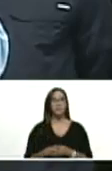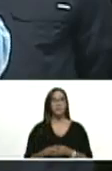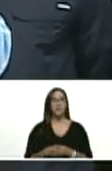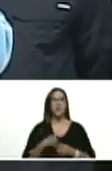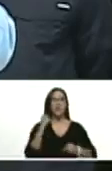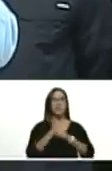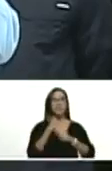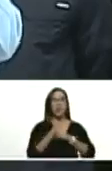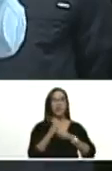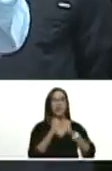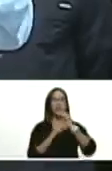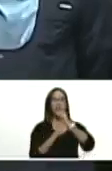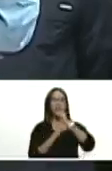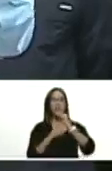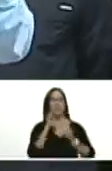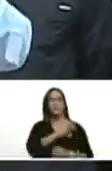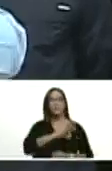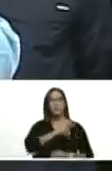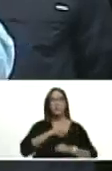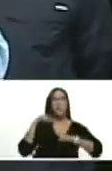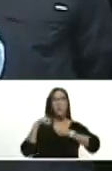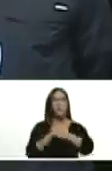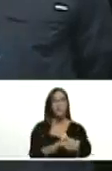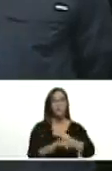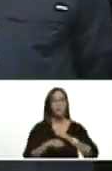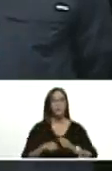trabajo de liderazgo social profundo,